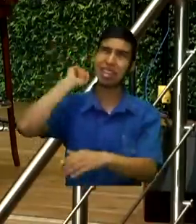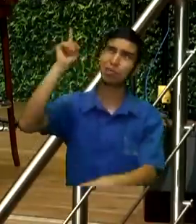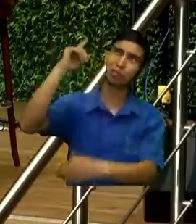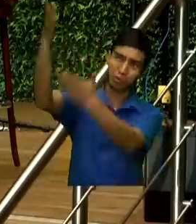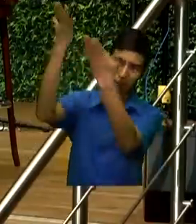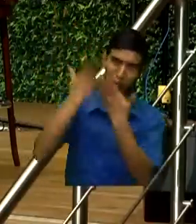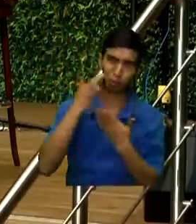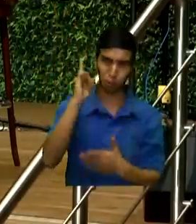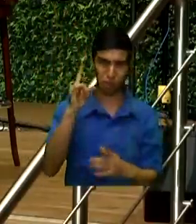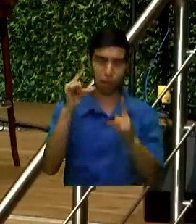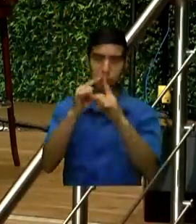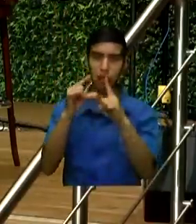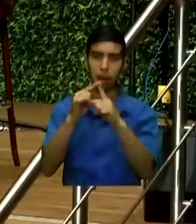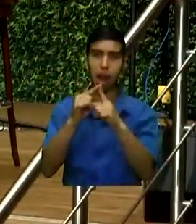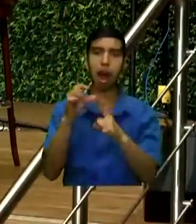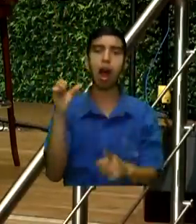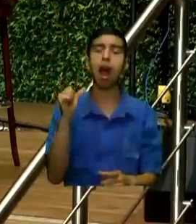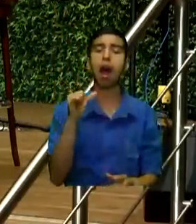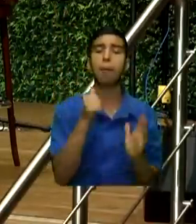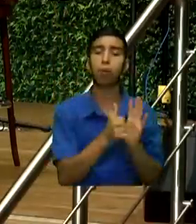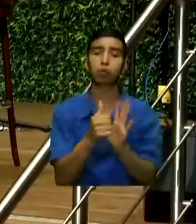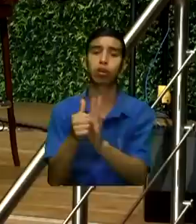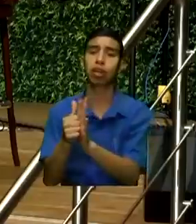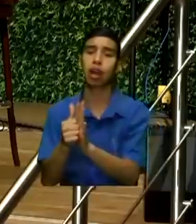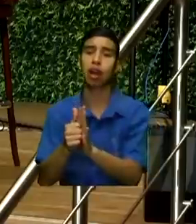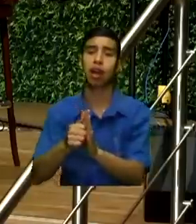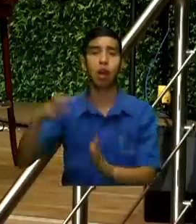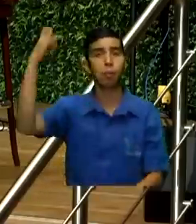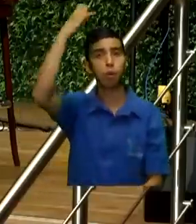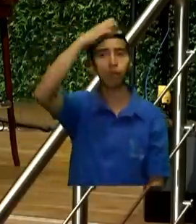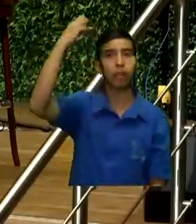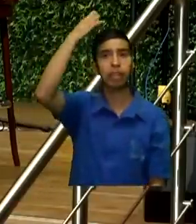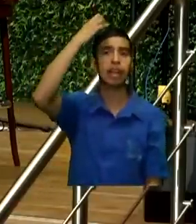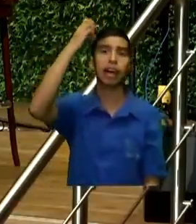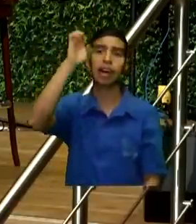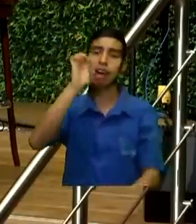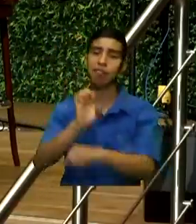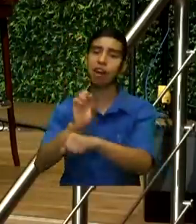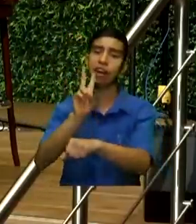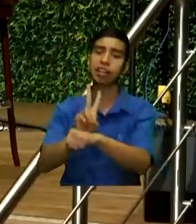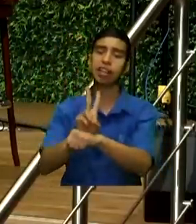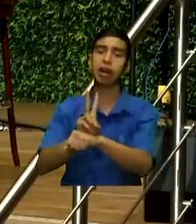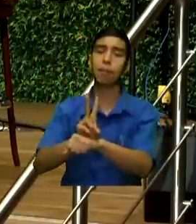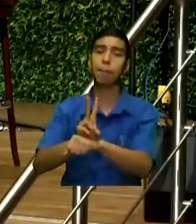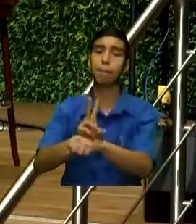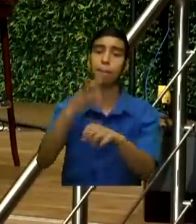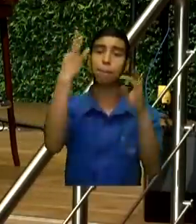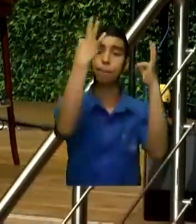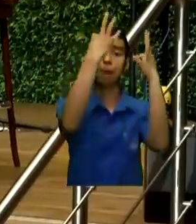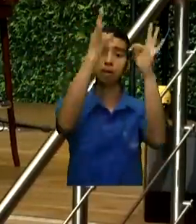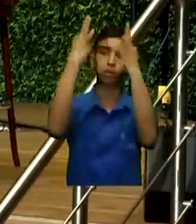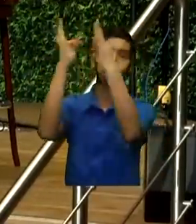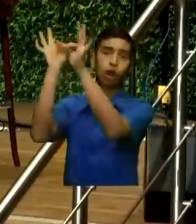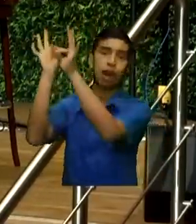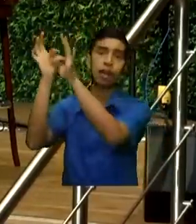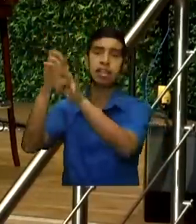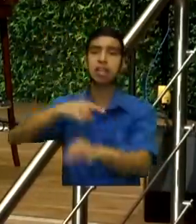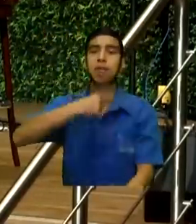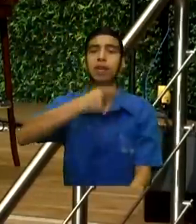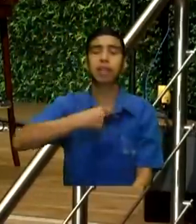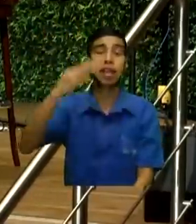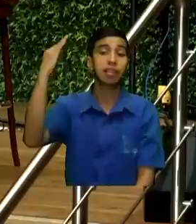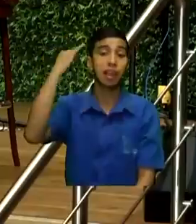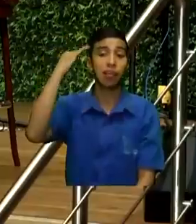apostólica, profética, evangelística, pastoral, magistral, sabiendo, Señor,